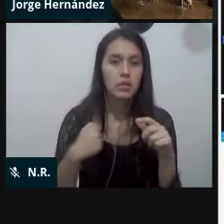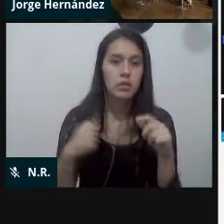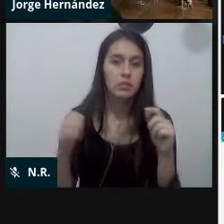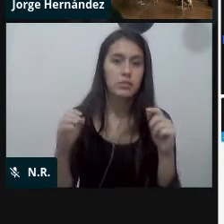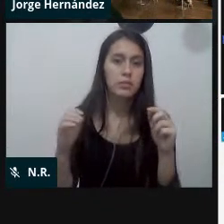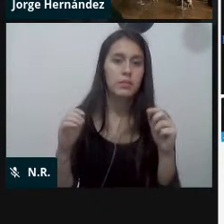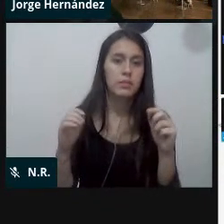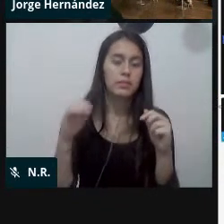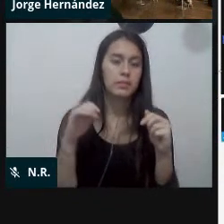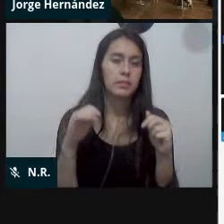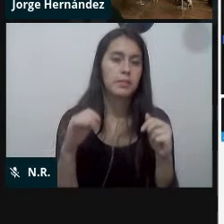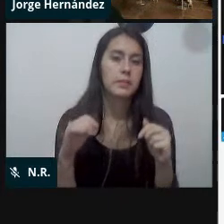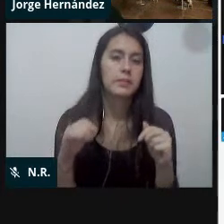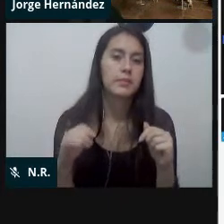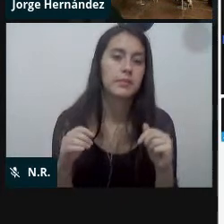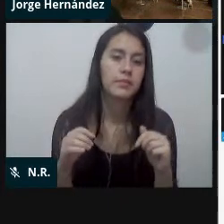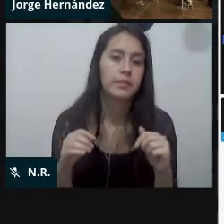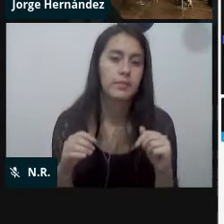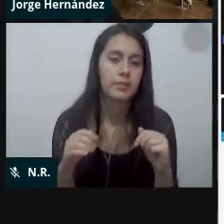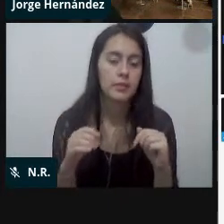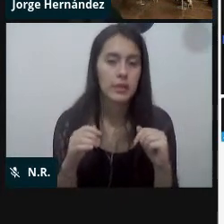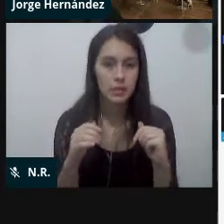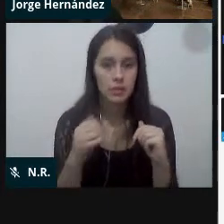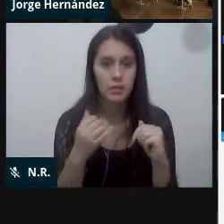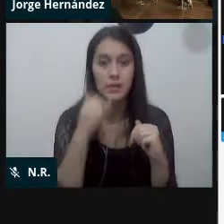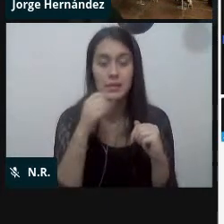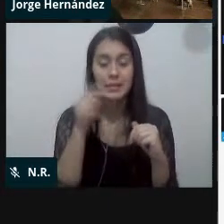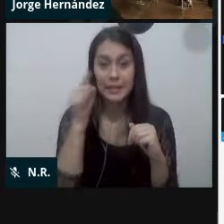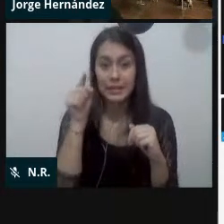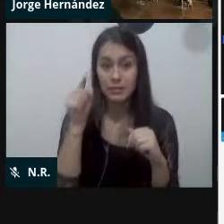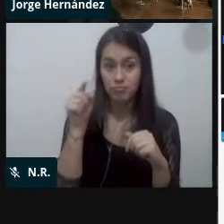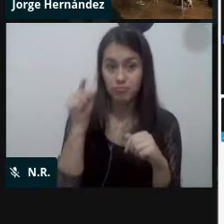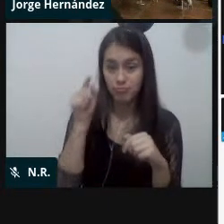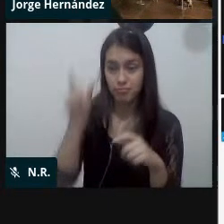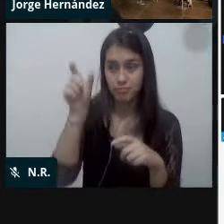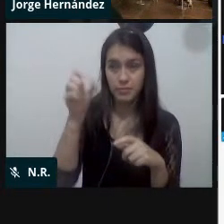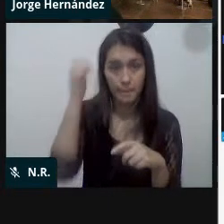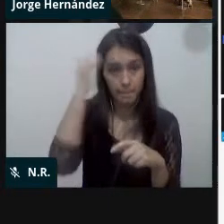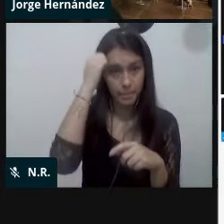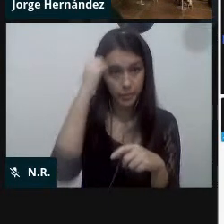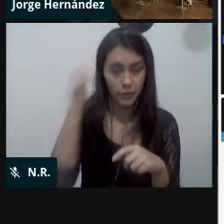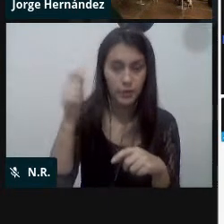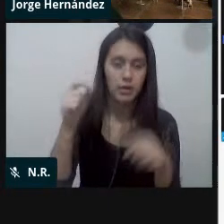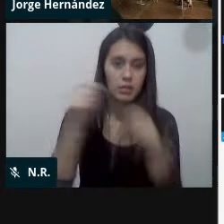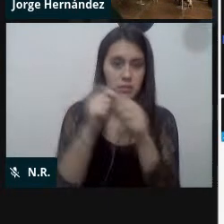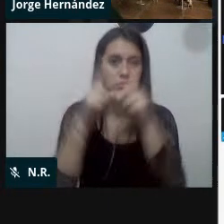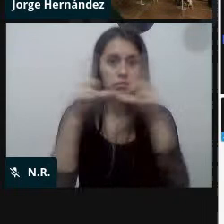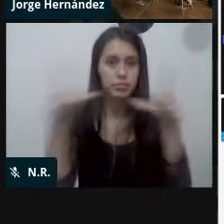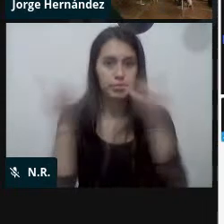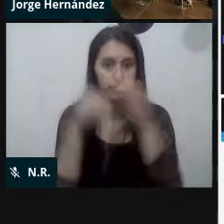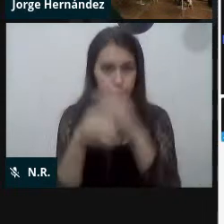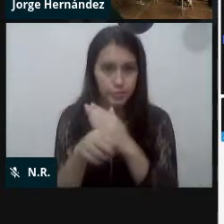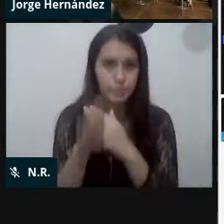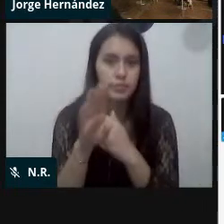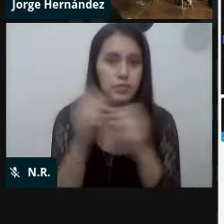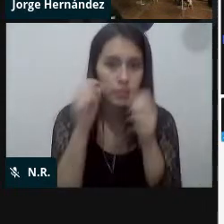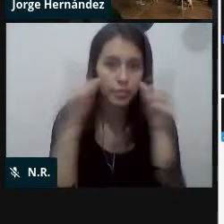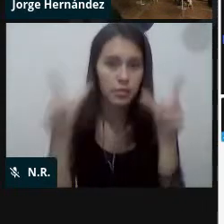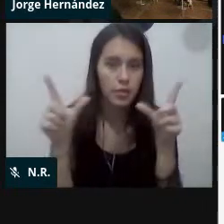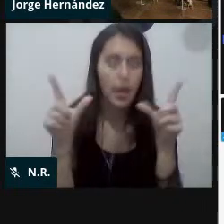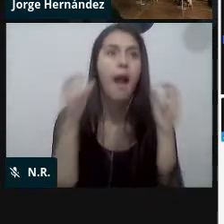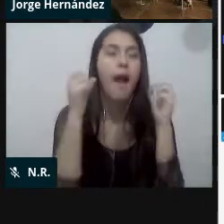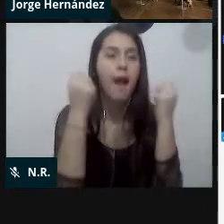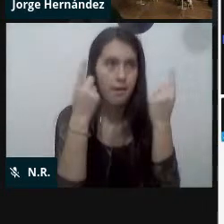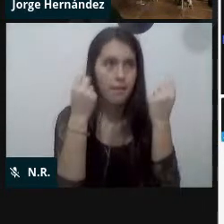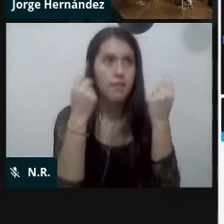Listo, entonces, hasta que él ingrese esa pantalla, van a poder ver, digamos, lo que yo estoy compartiendo